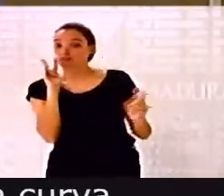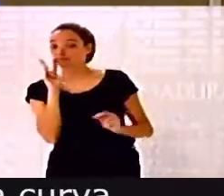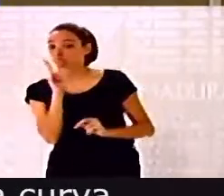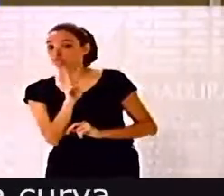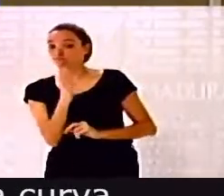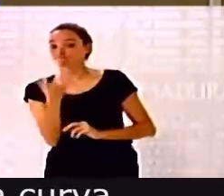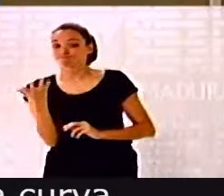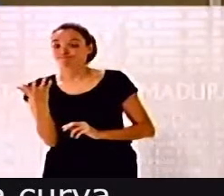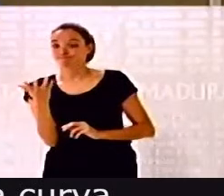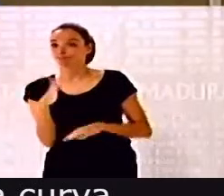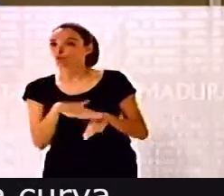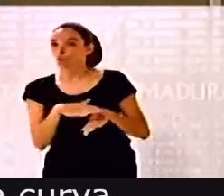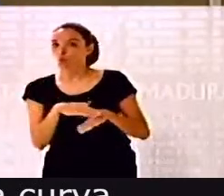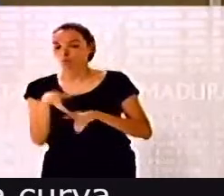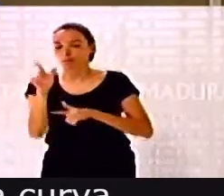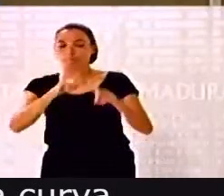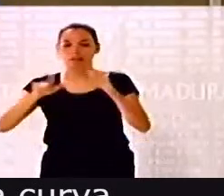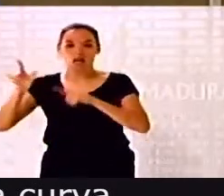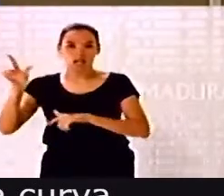buena parte, efectos de la movilidad.